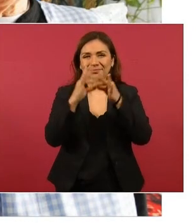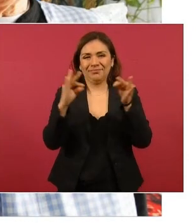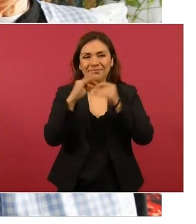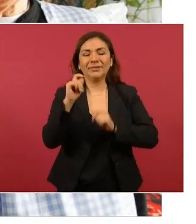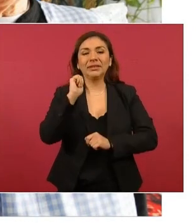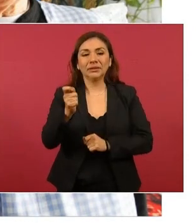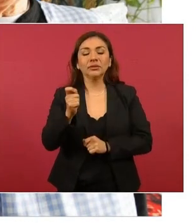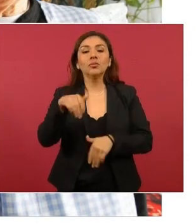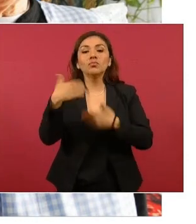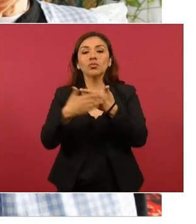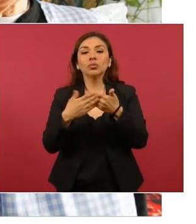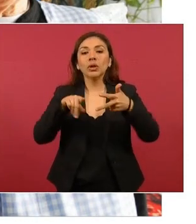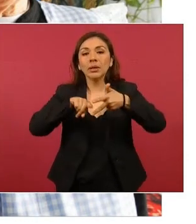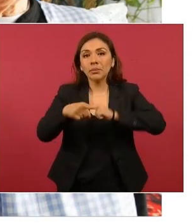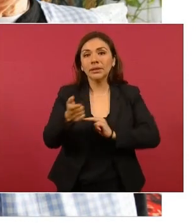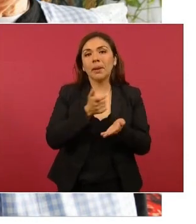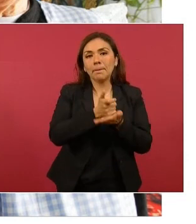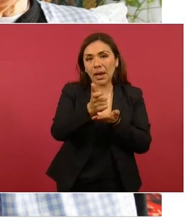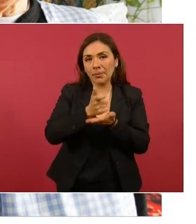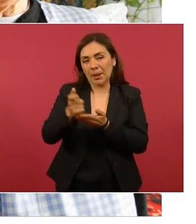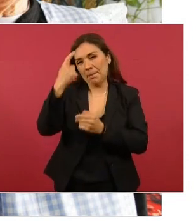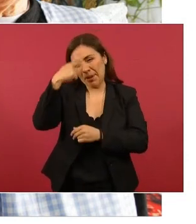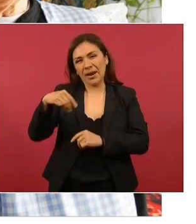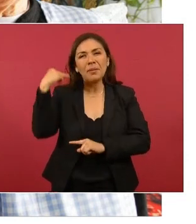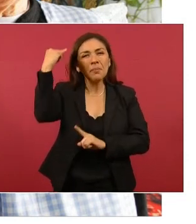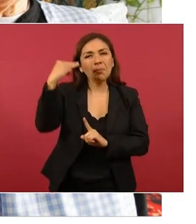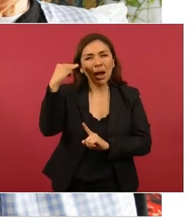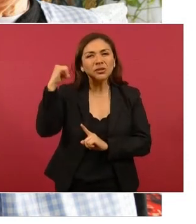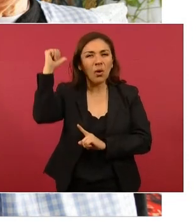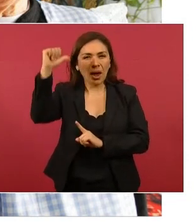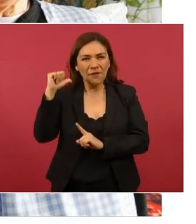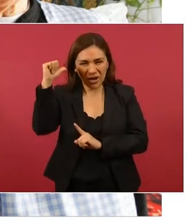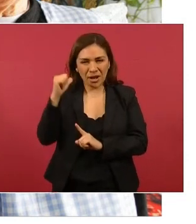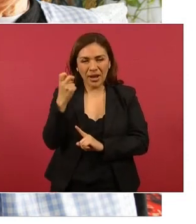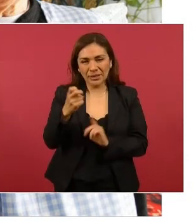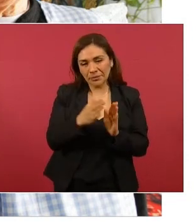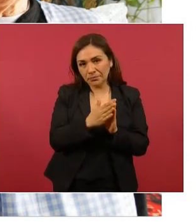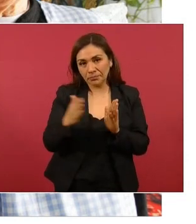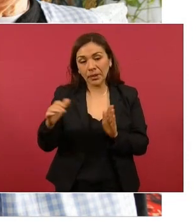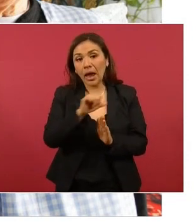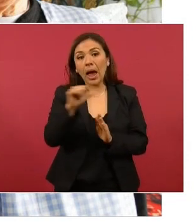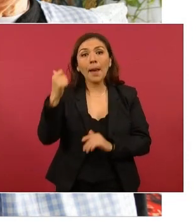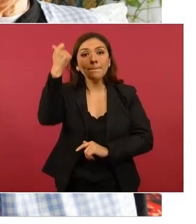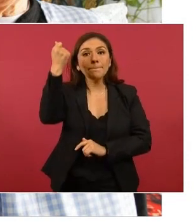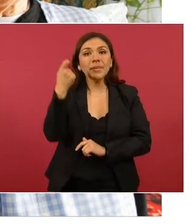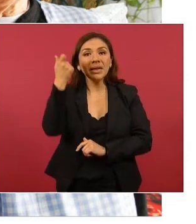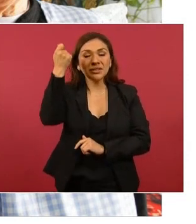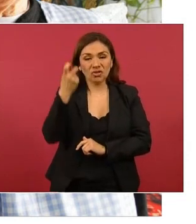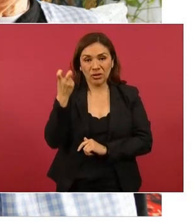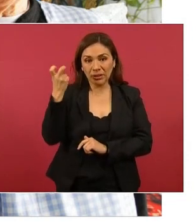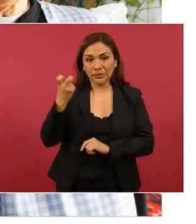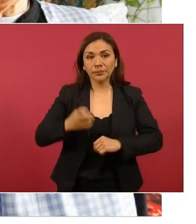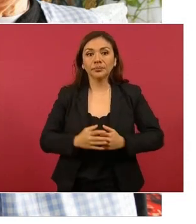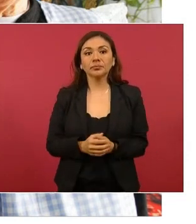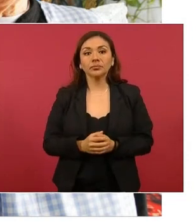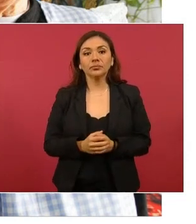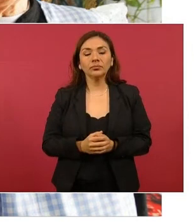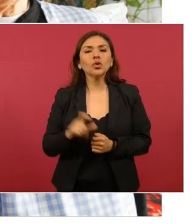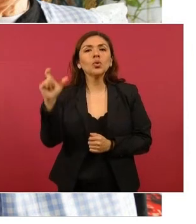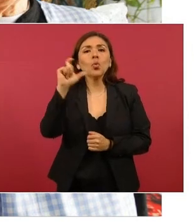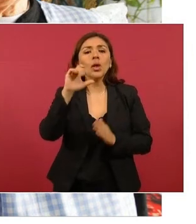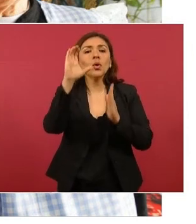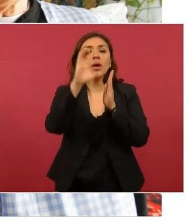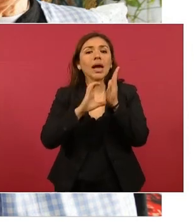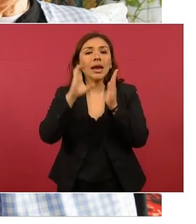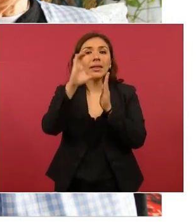a iniciar el pago del bimestre marzo-abril de las pensiones del bienestar. Este es el